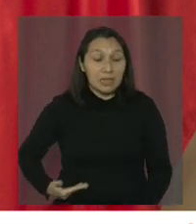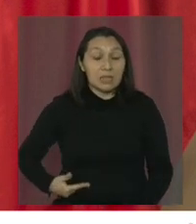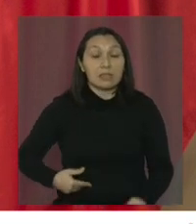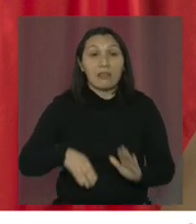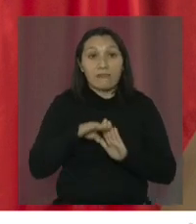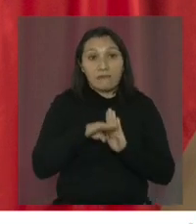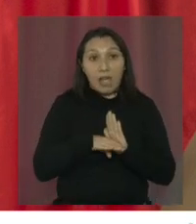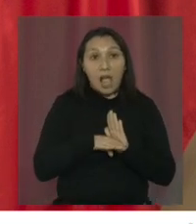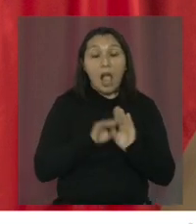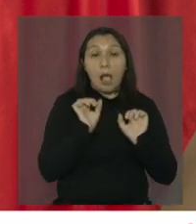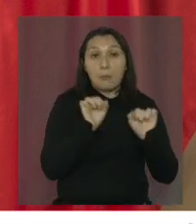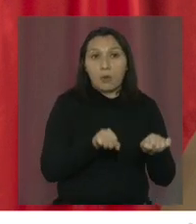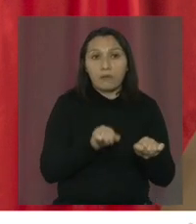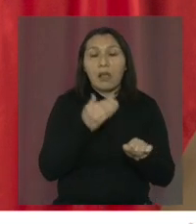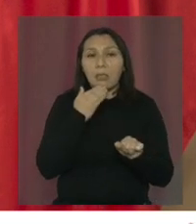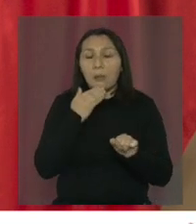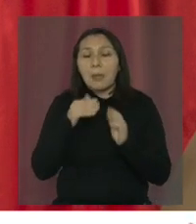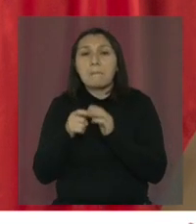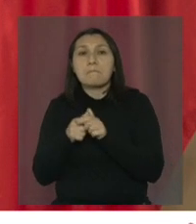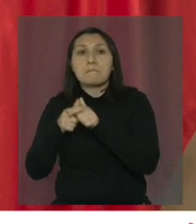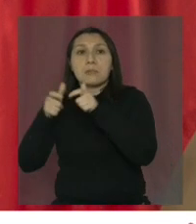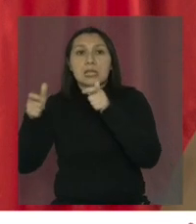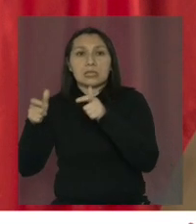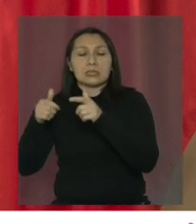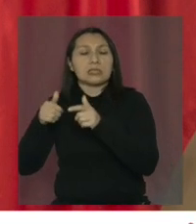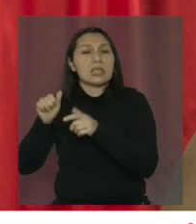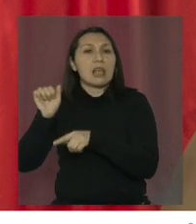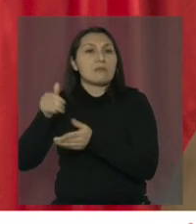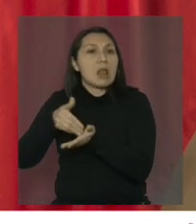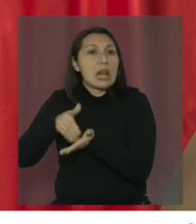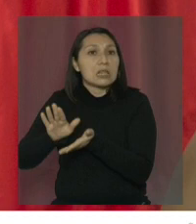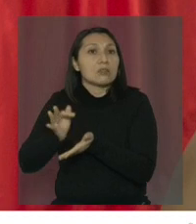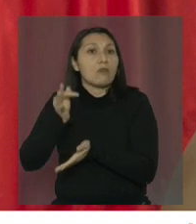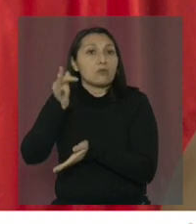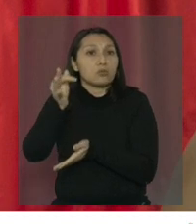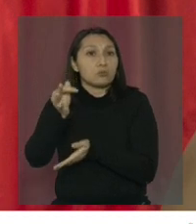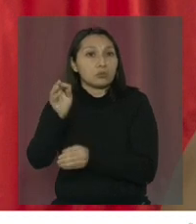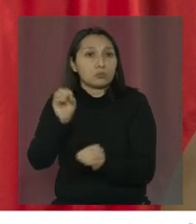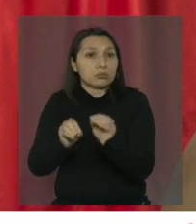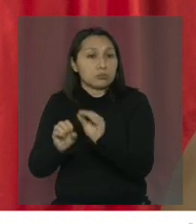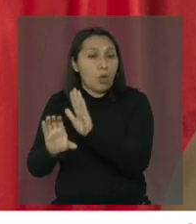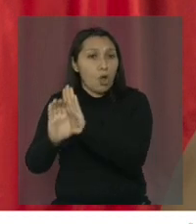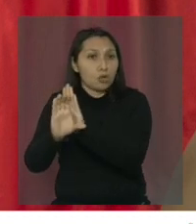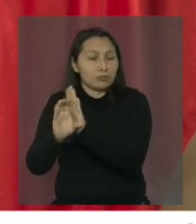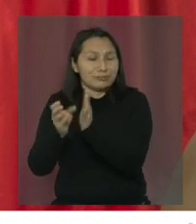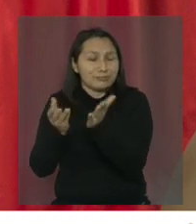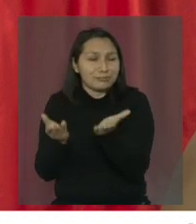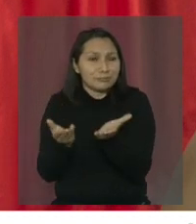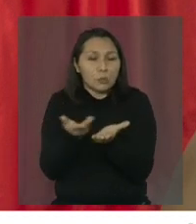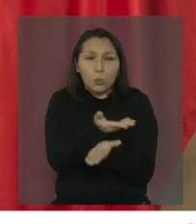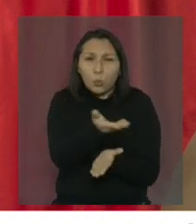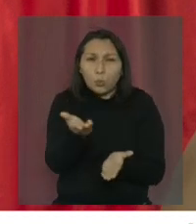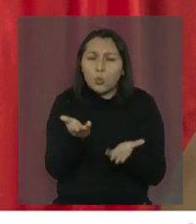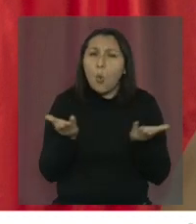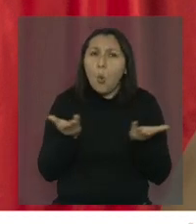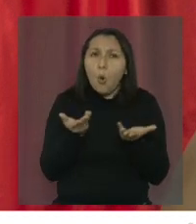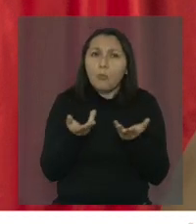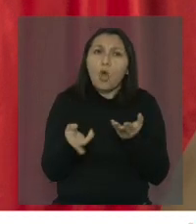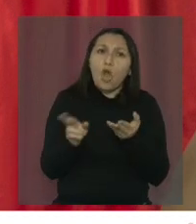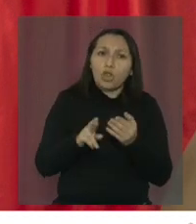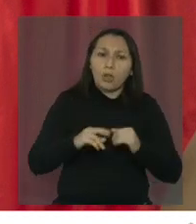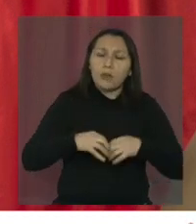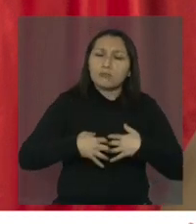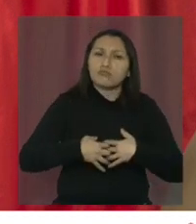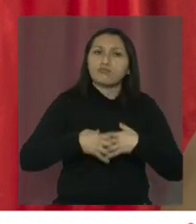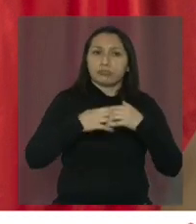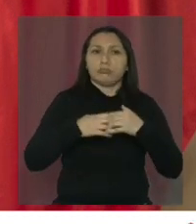también aumenta el rechazo a la futura constitución en este caso como ustedes se van a rearmar cómo